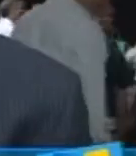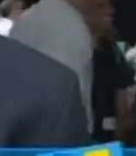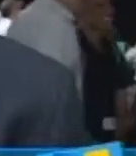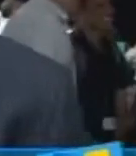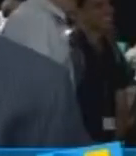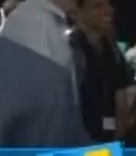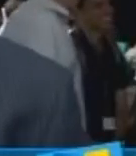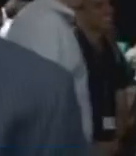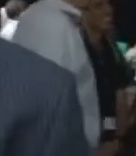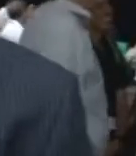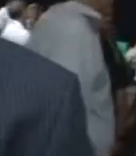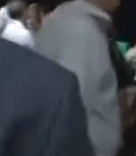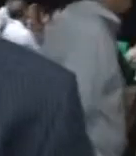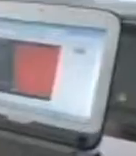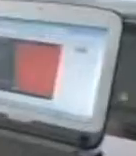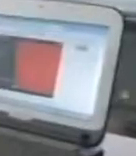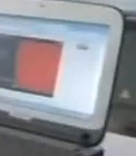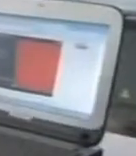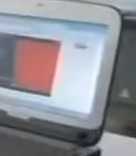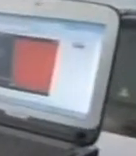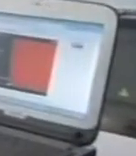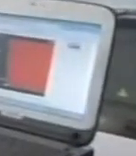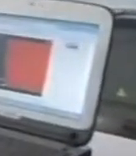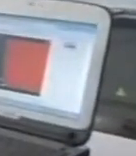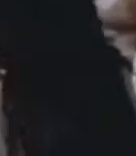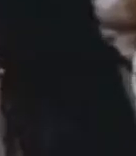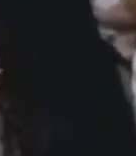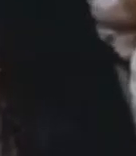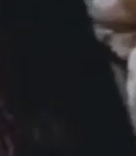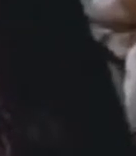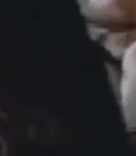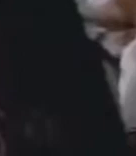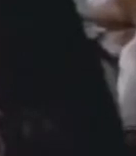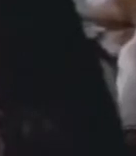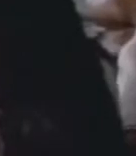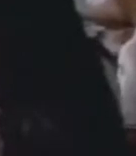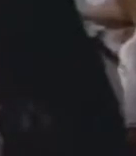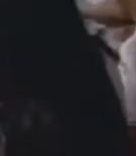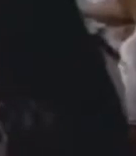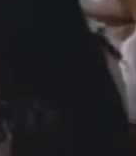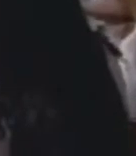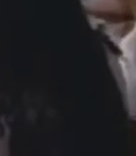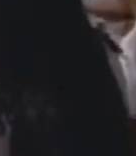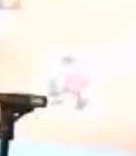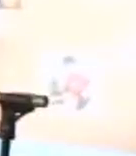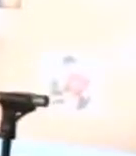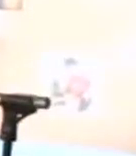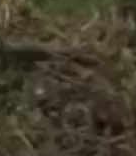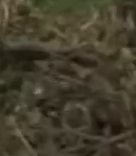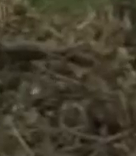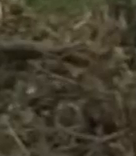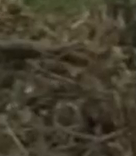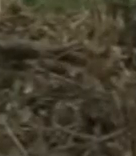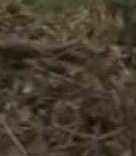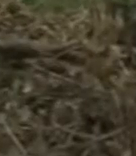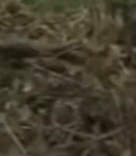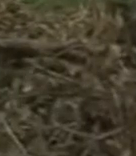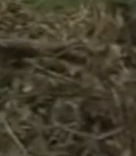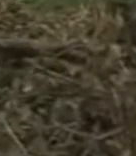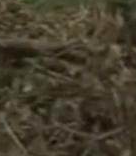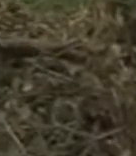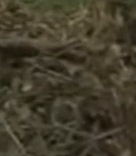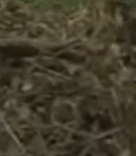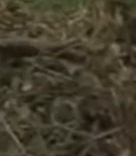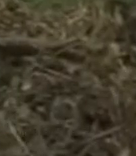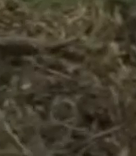beneficia directamente a 350 niños, pues trayendo también la noticia de las aulas digitales que vamos a tener aquí. En esta comuna hay